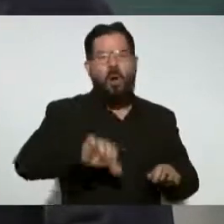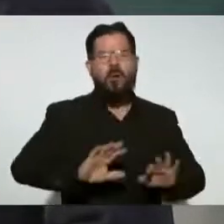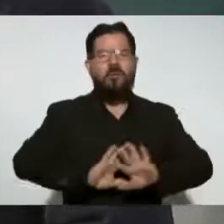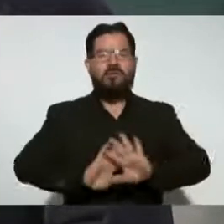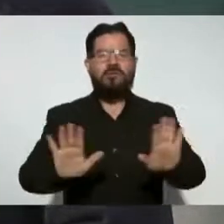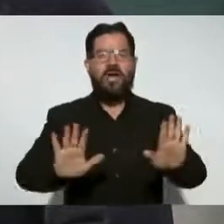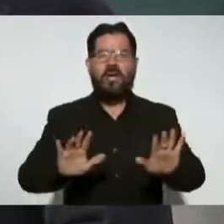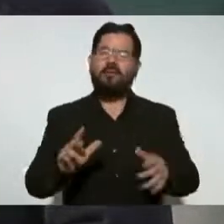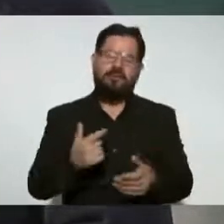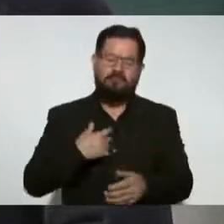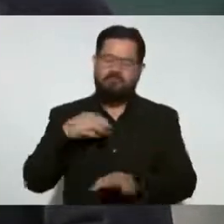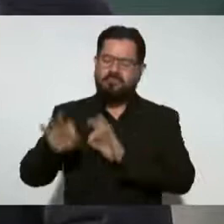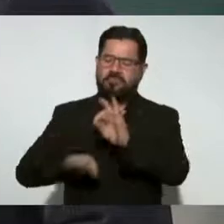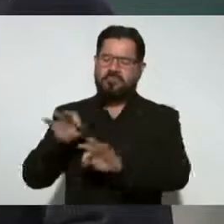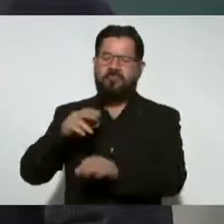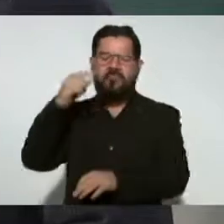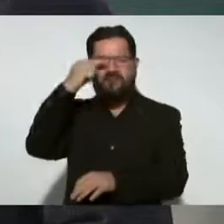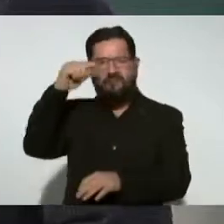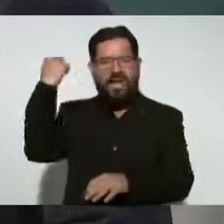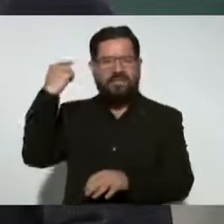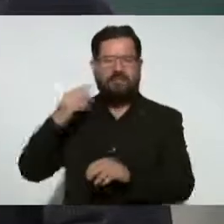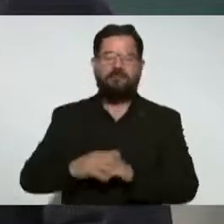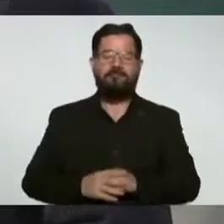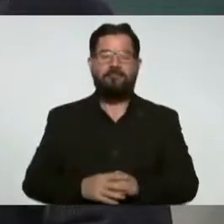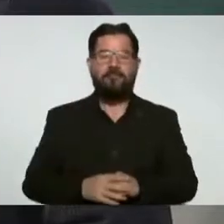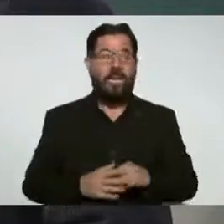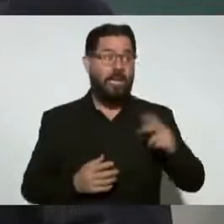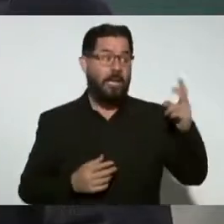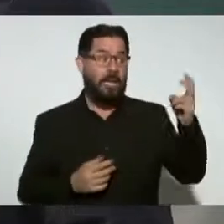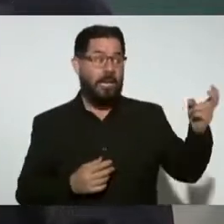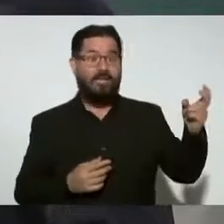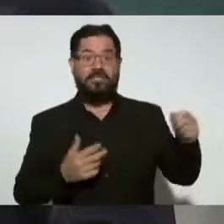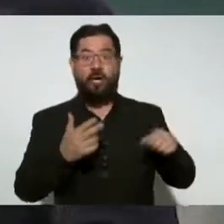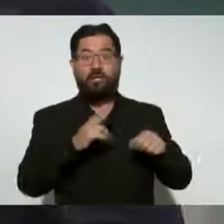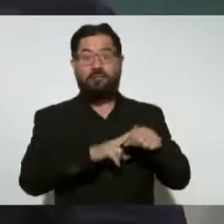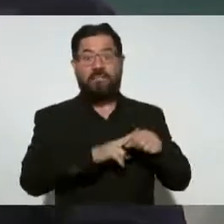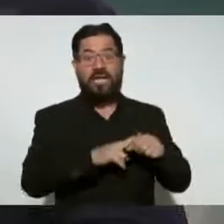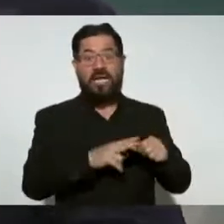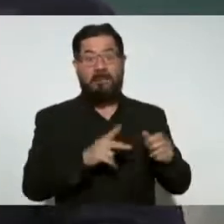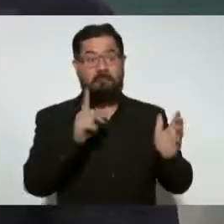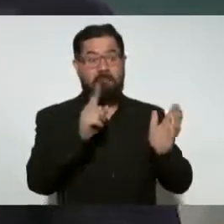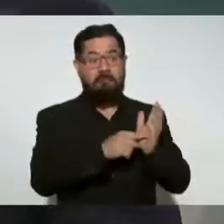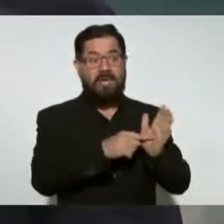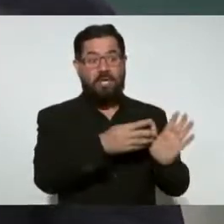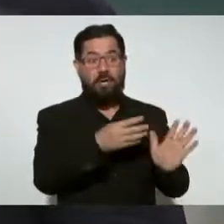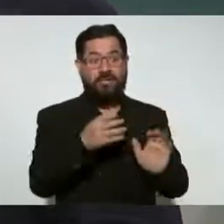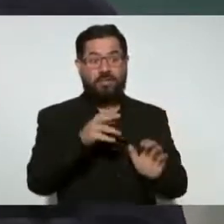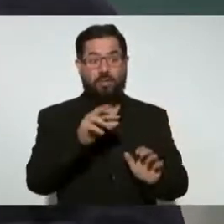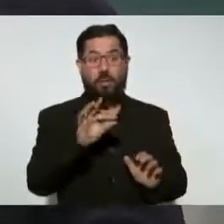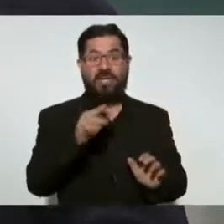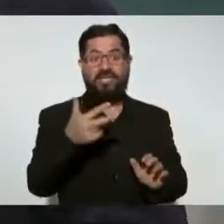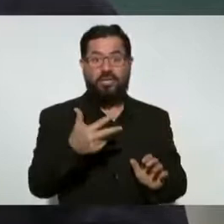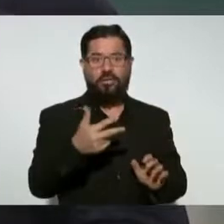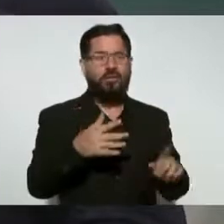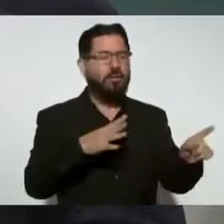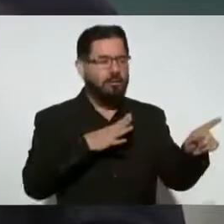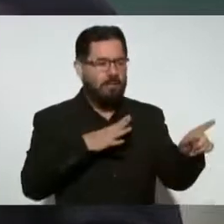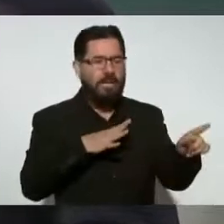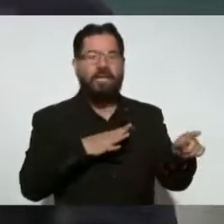Esta institución, este hospital, desde 1948 cuenta con especialidades. Fíjense, este es un